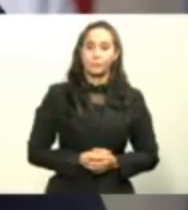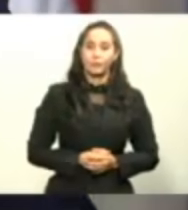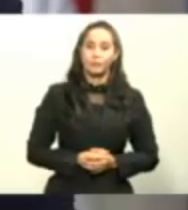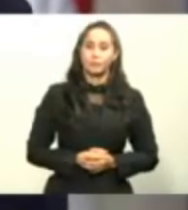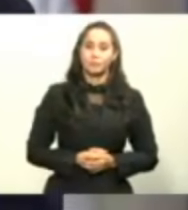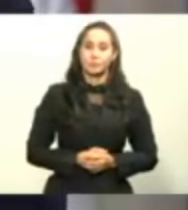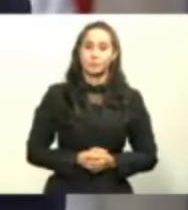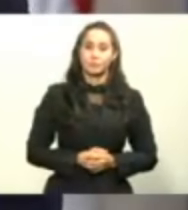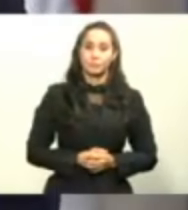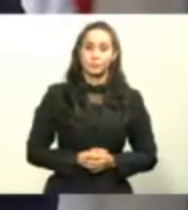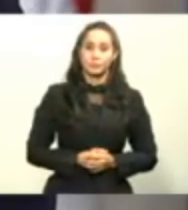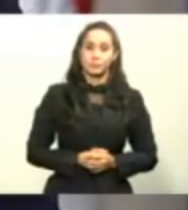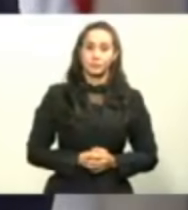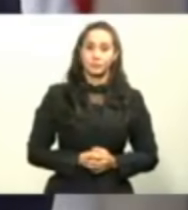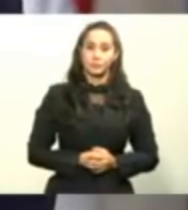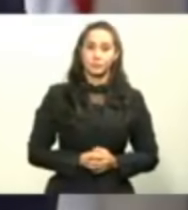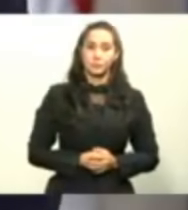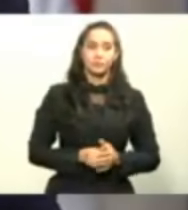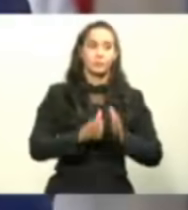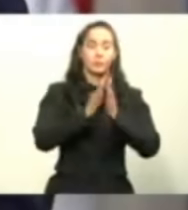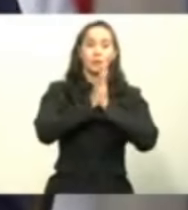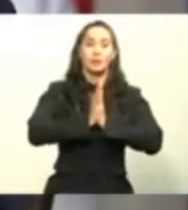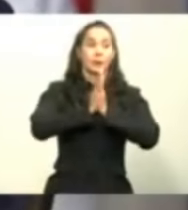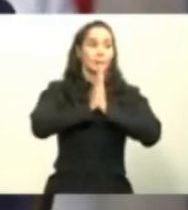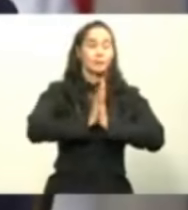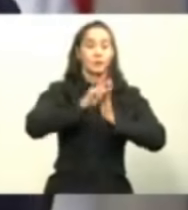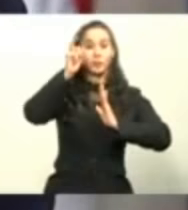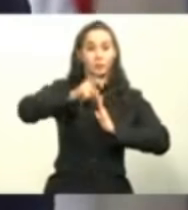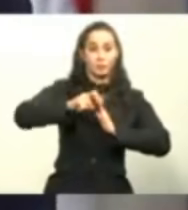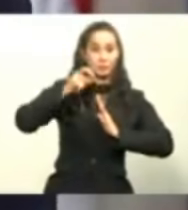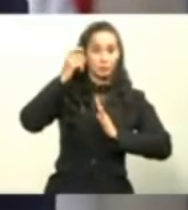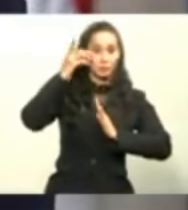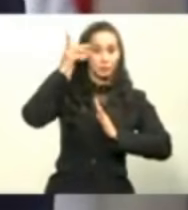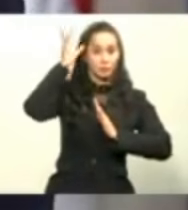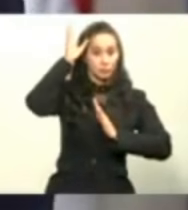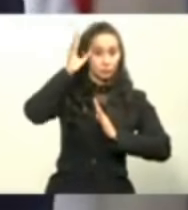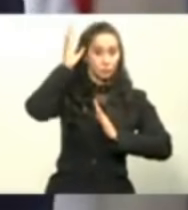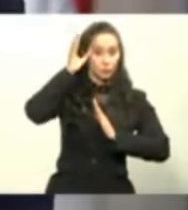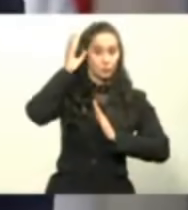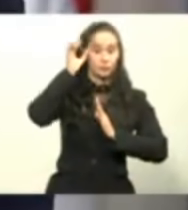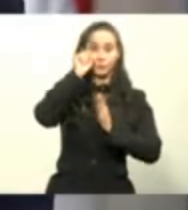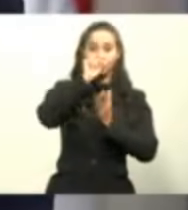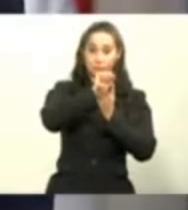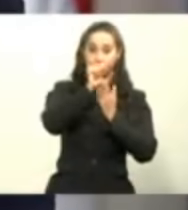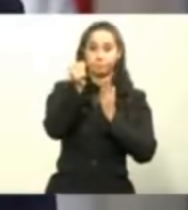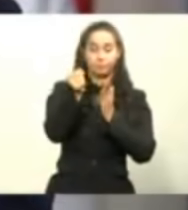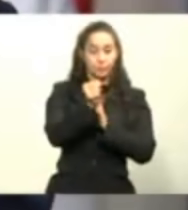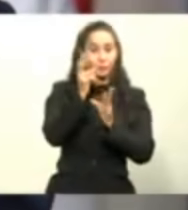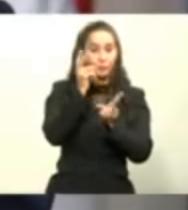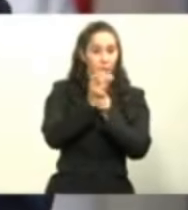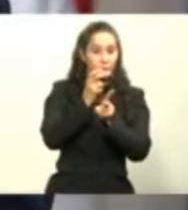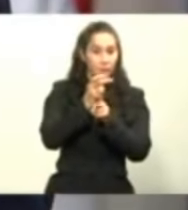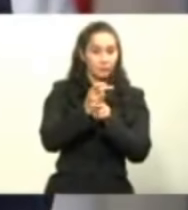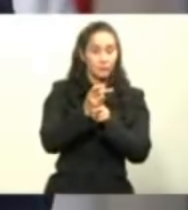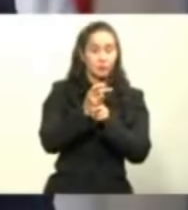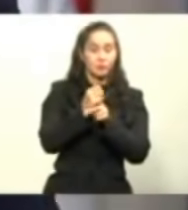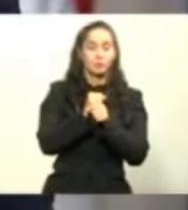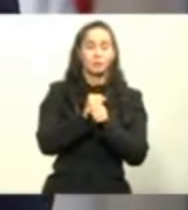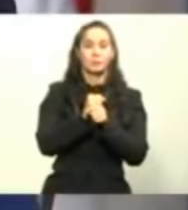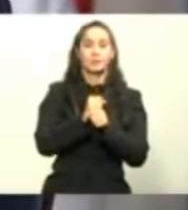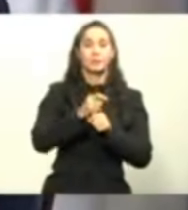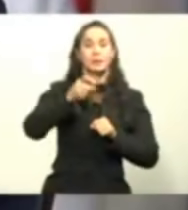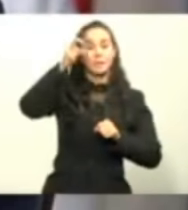de que tienen que tener conciencia de esta situación, de que tienen